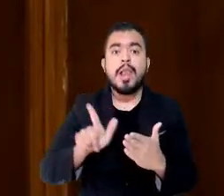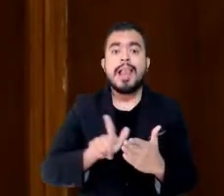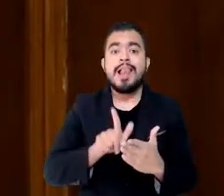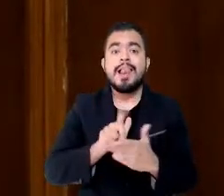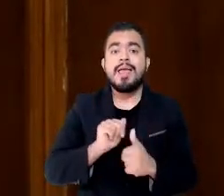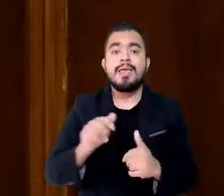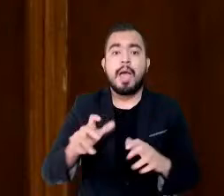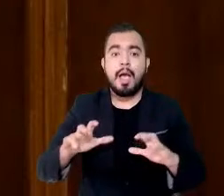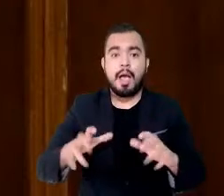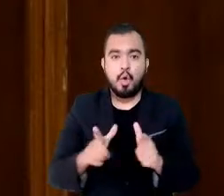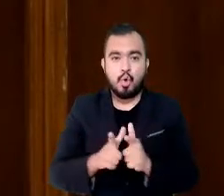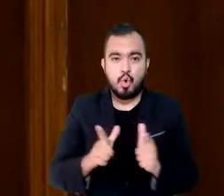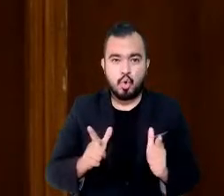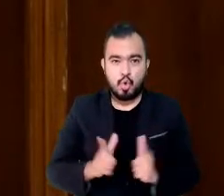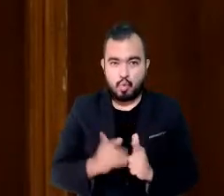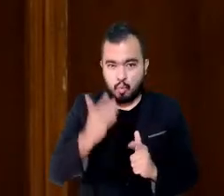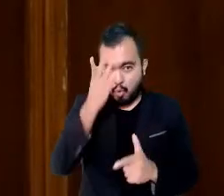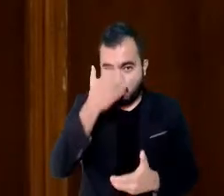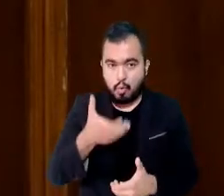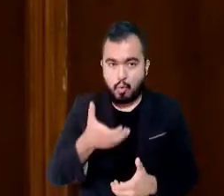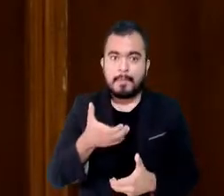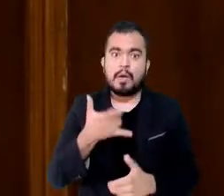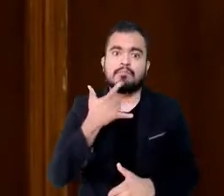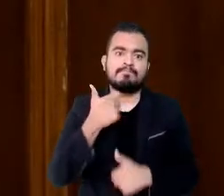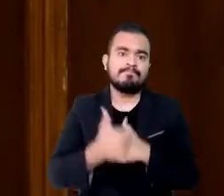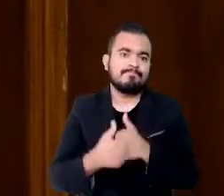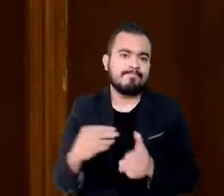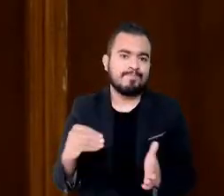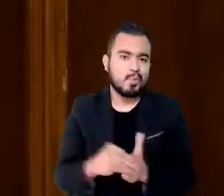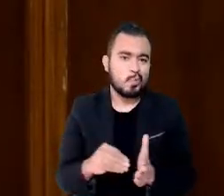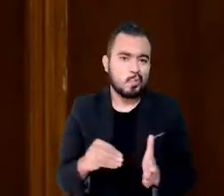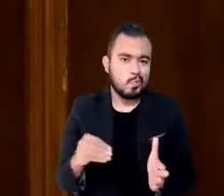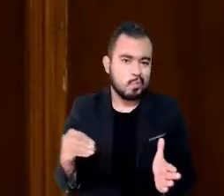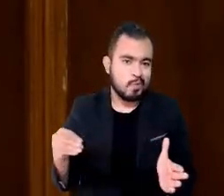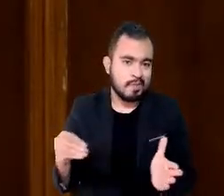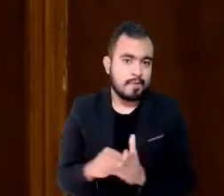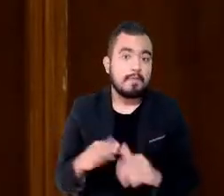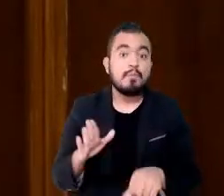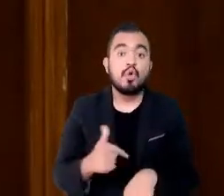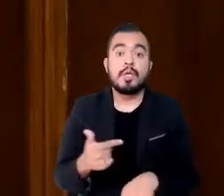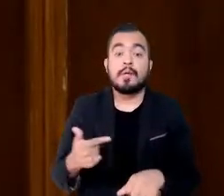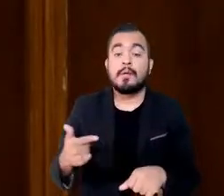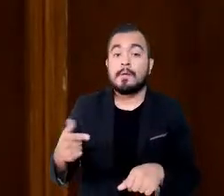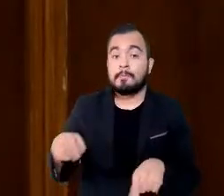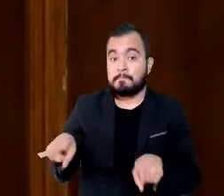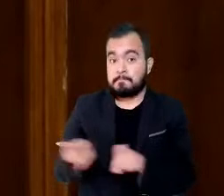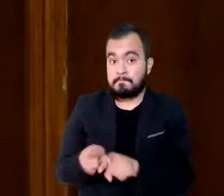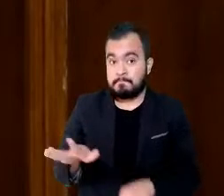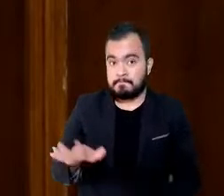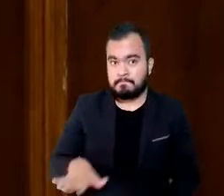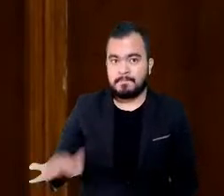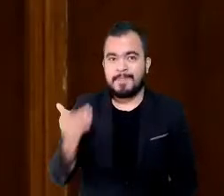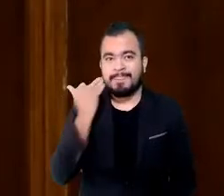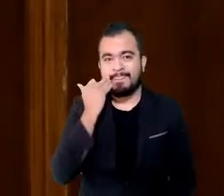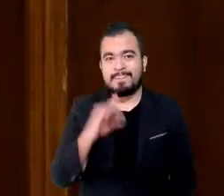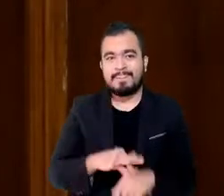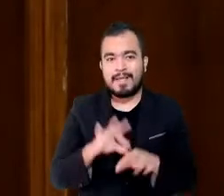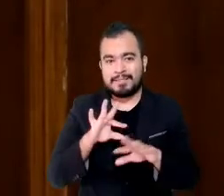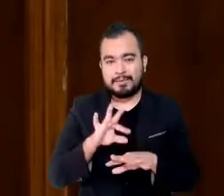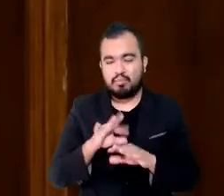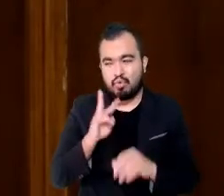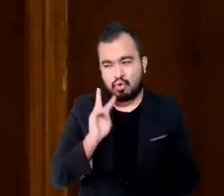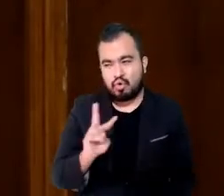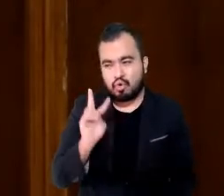continúan siendo evidentes, pues de acuerdo con testimonios integrados por un